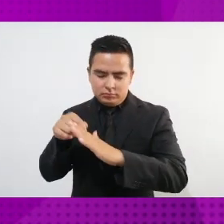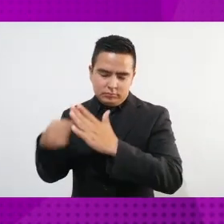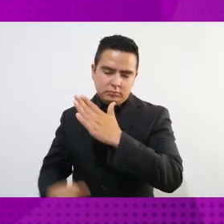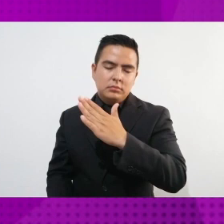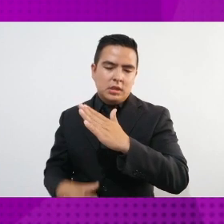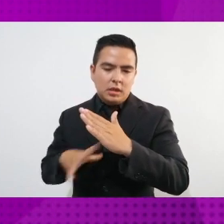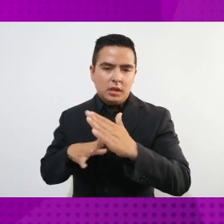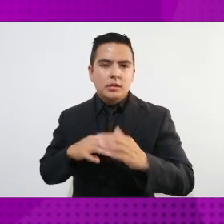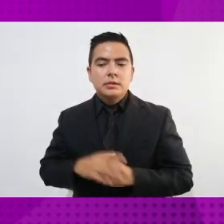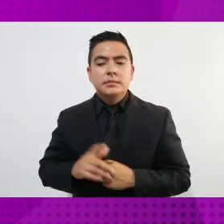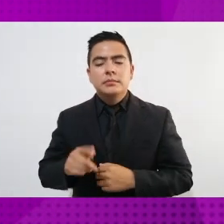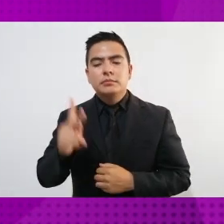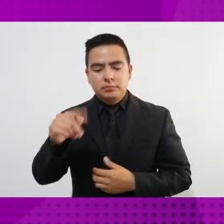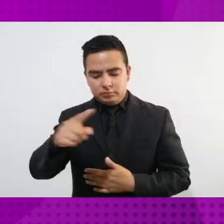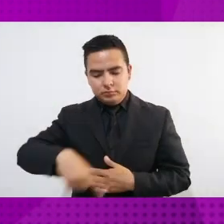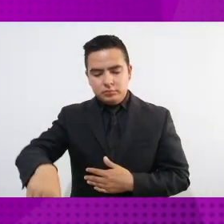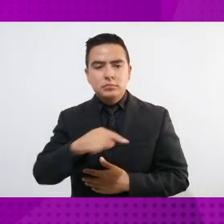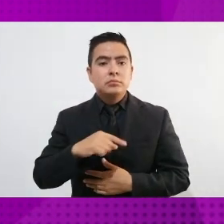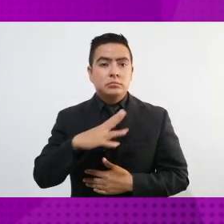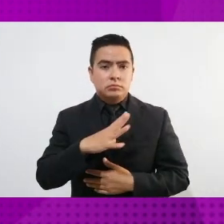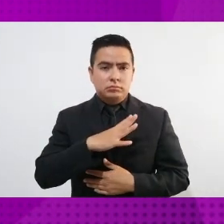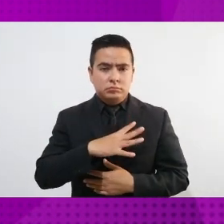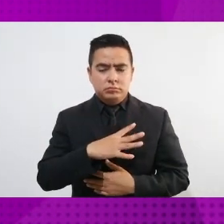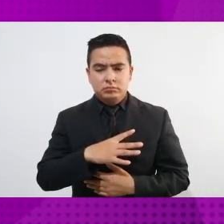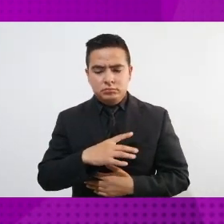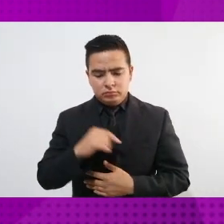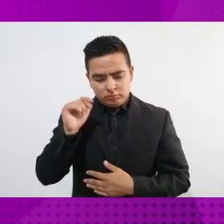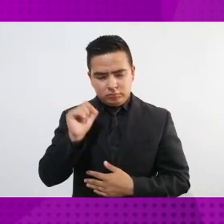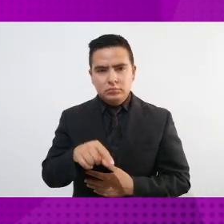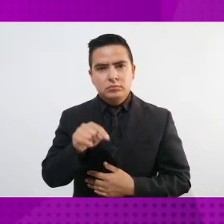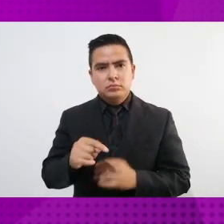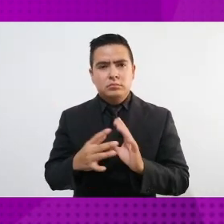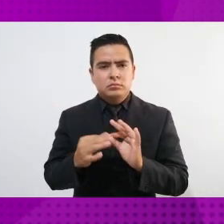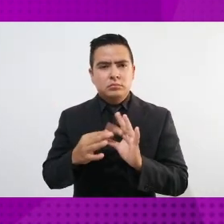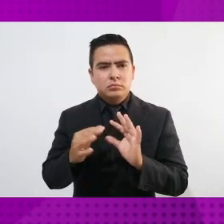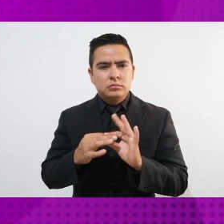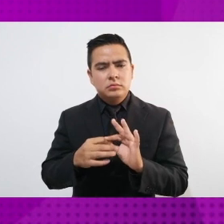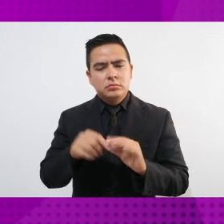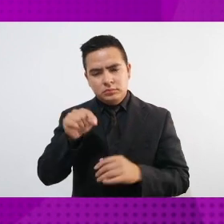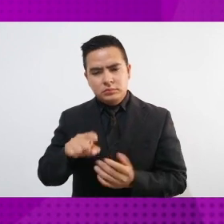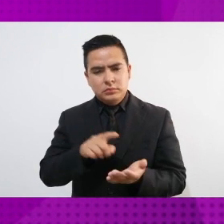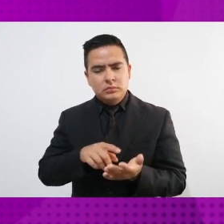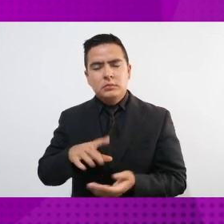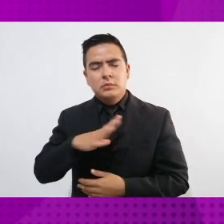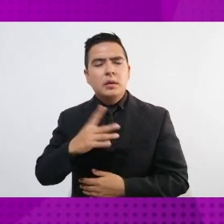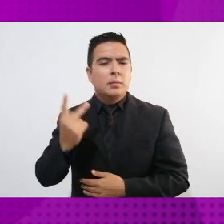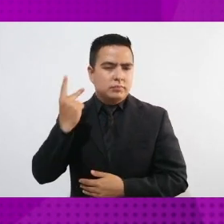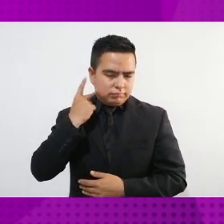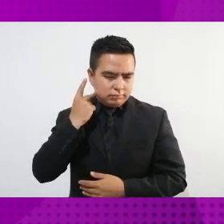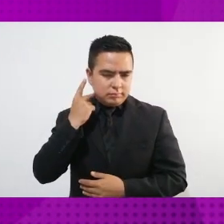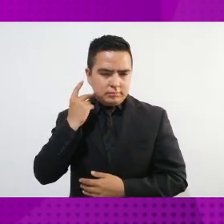básicamente nos aporta a la construcción de la teoría jurídica y la teoría política de la democracia